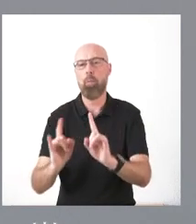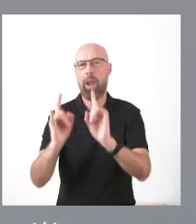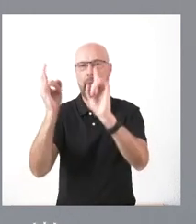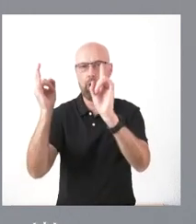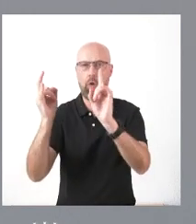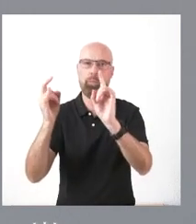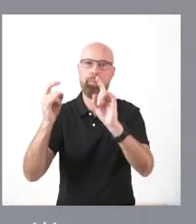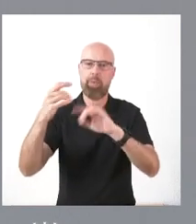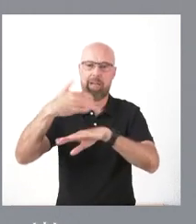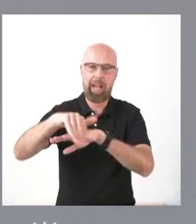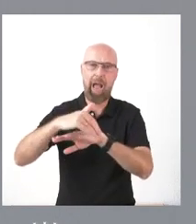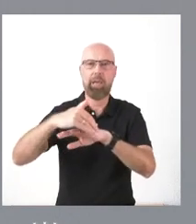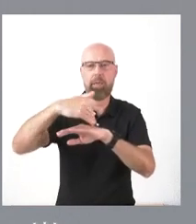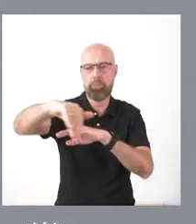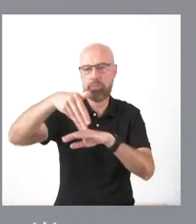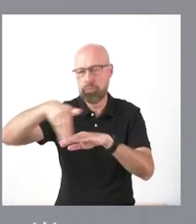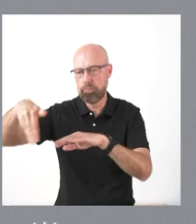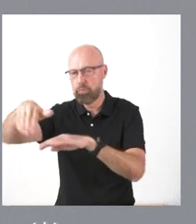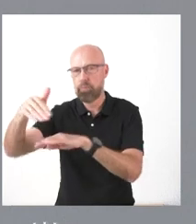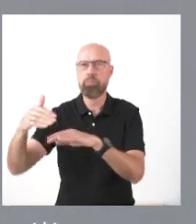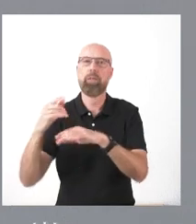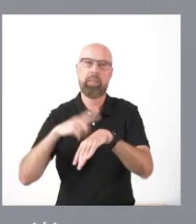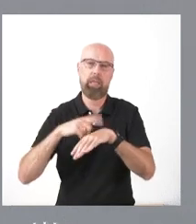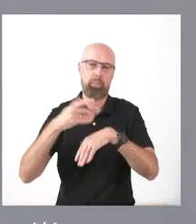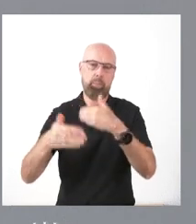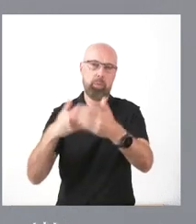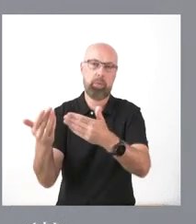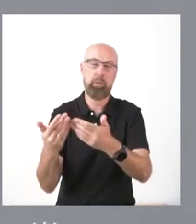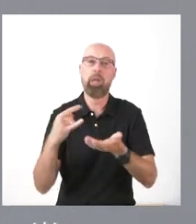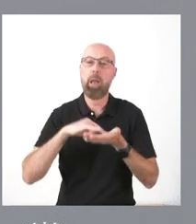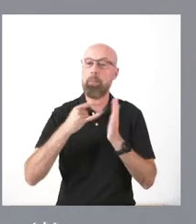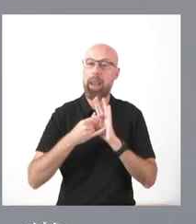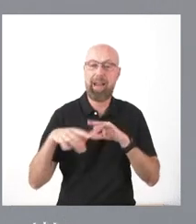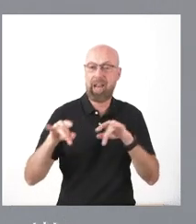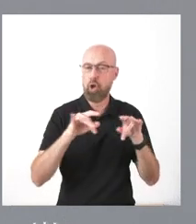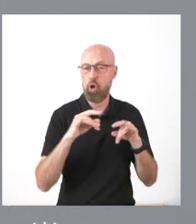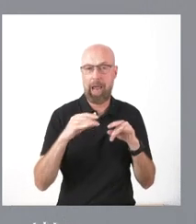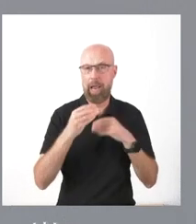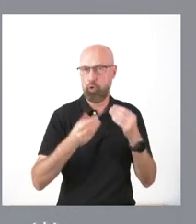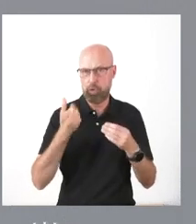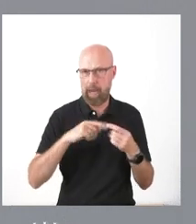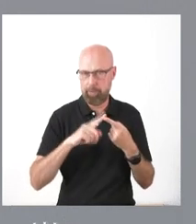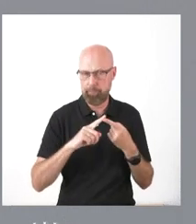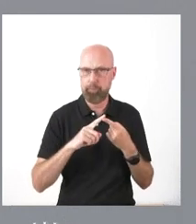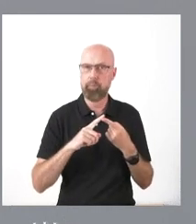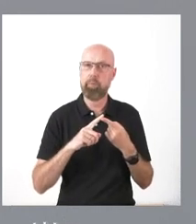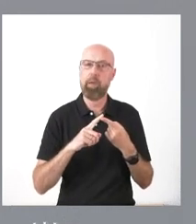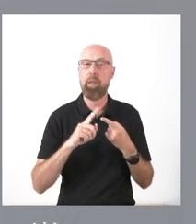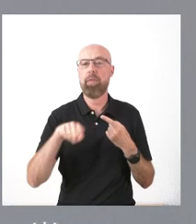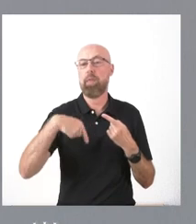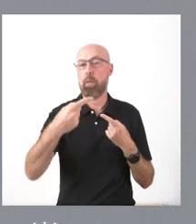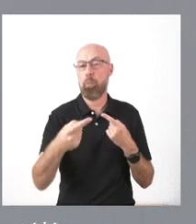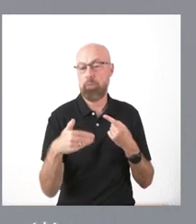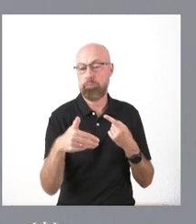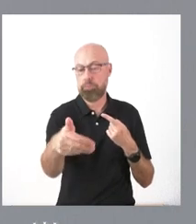Urbanización de Las parcelas y del parque tecnológico por tanto plan regional que es lo que se ha hecho ya procedimiento expropietario que es